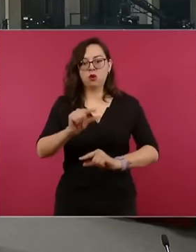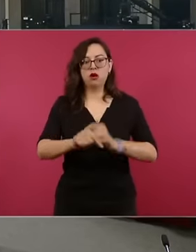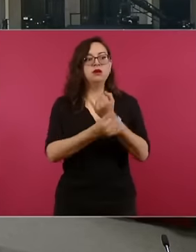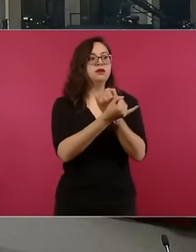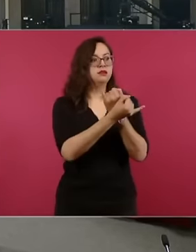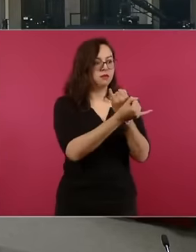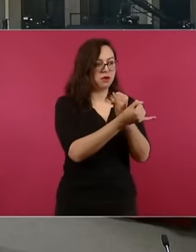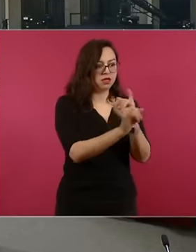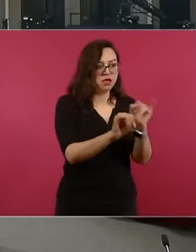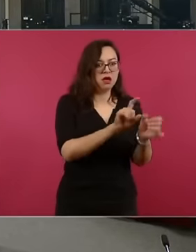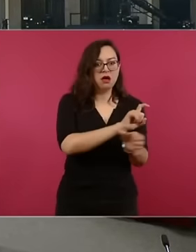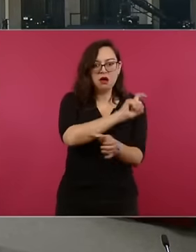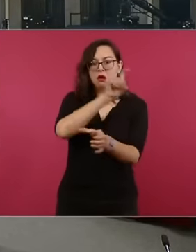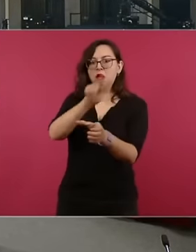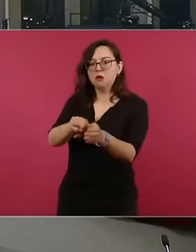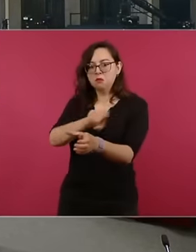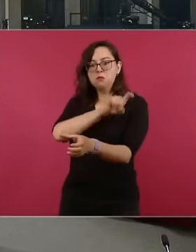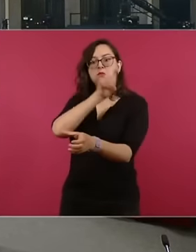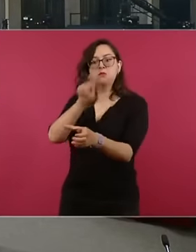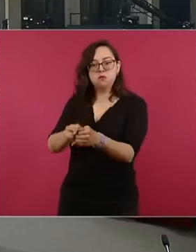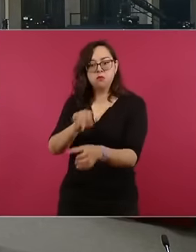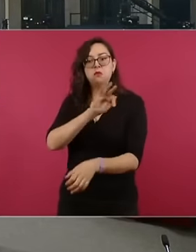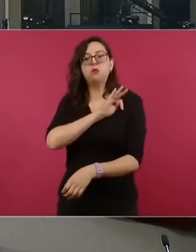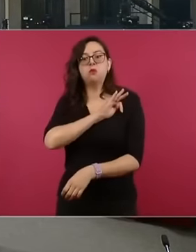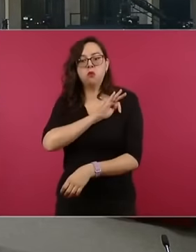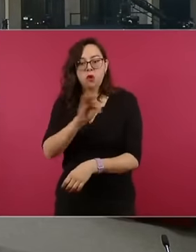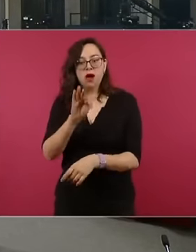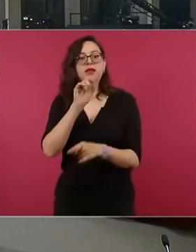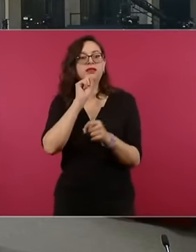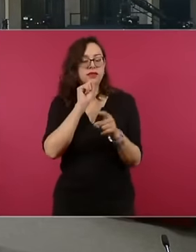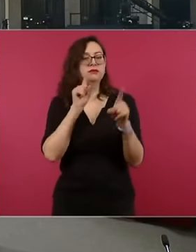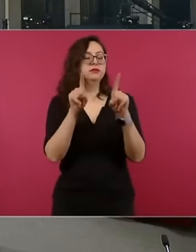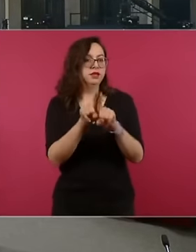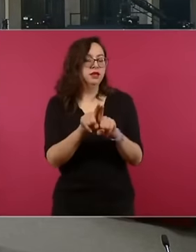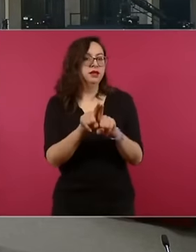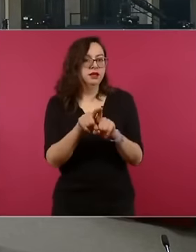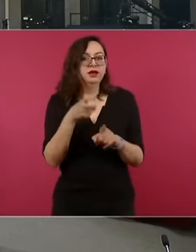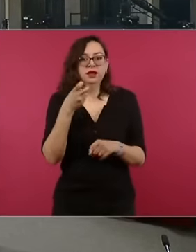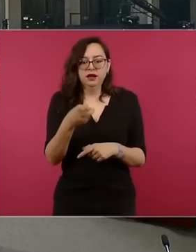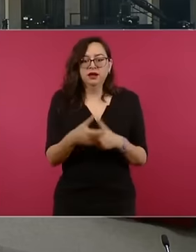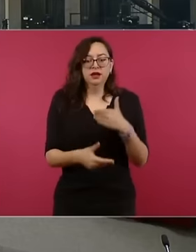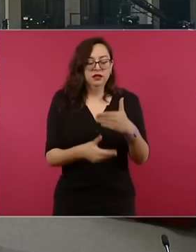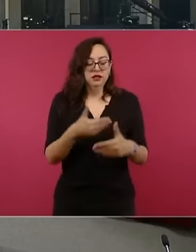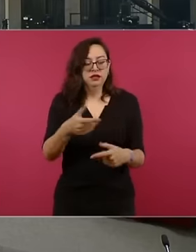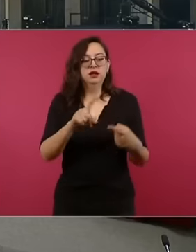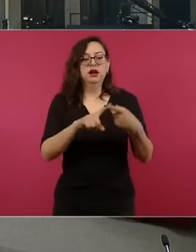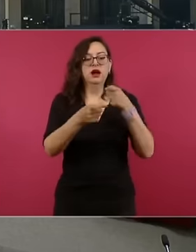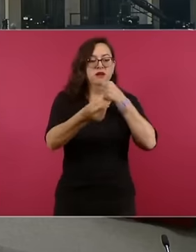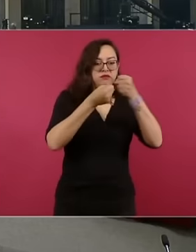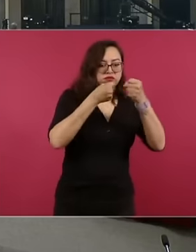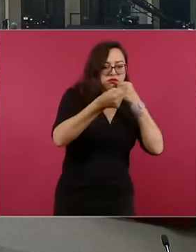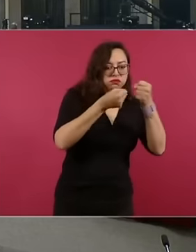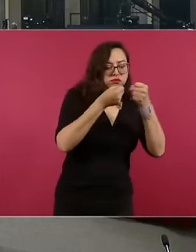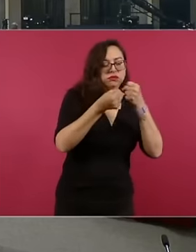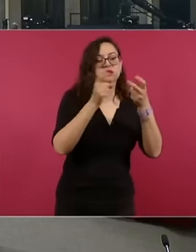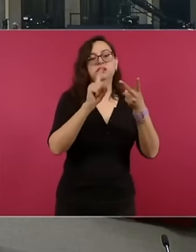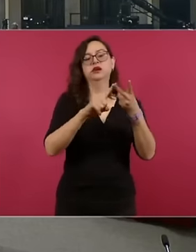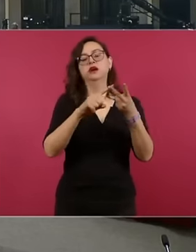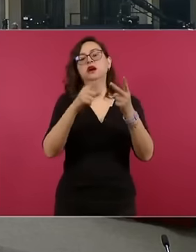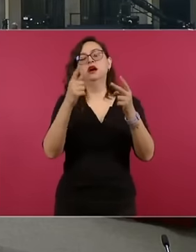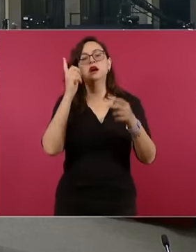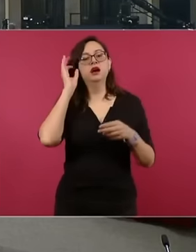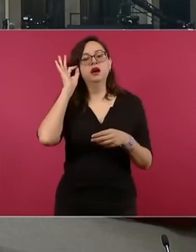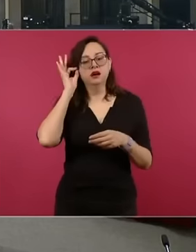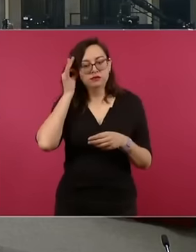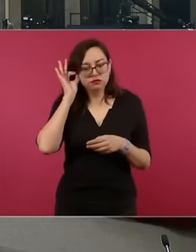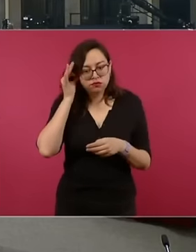esto, el caso de periodistas y también de trabajadoras domésticas